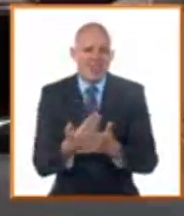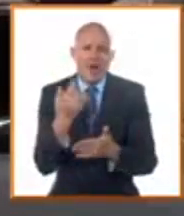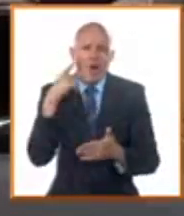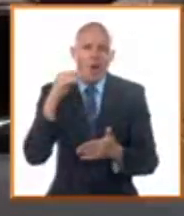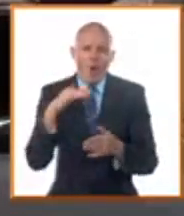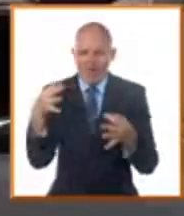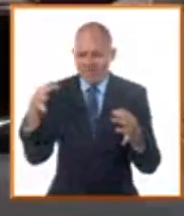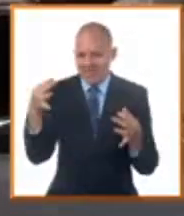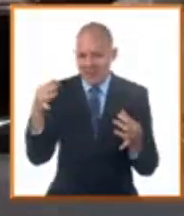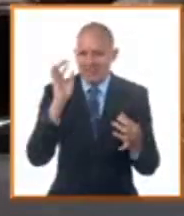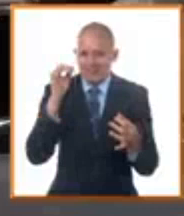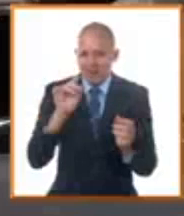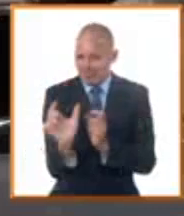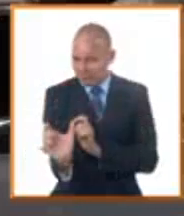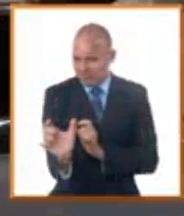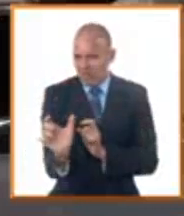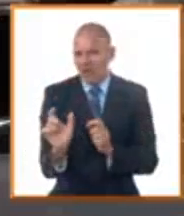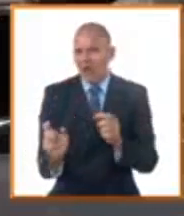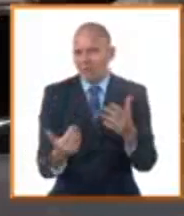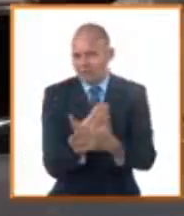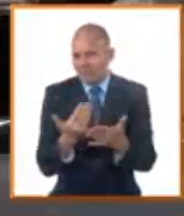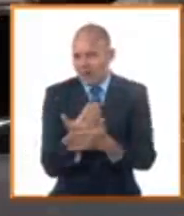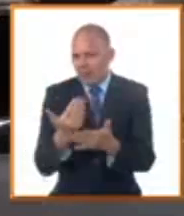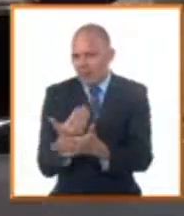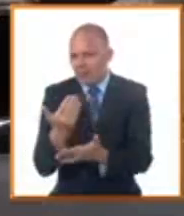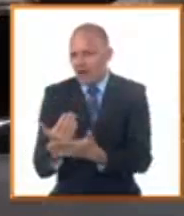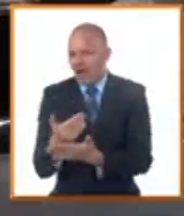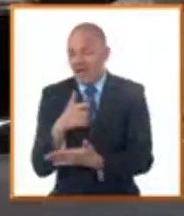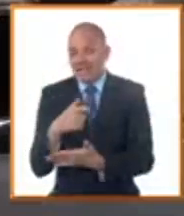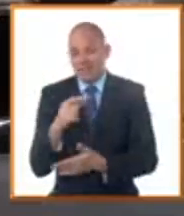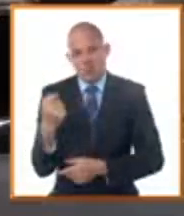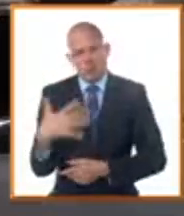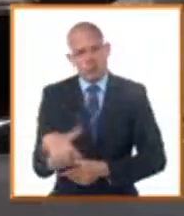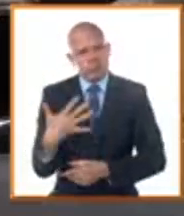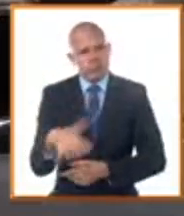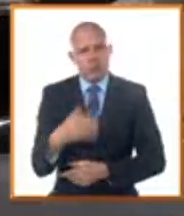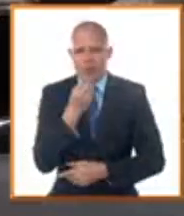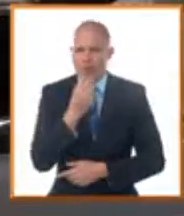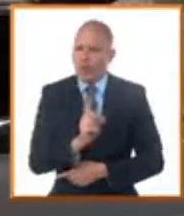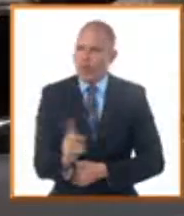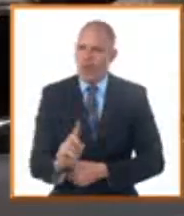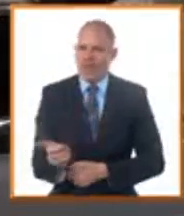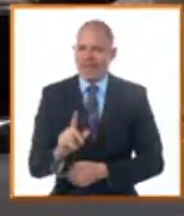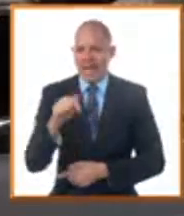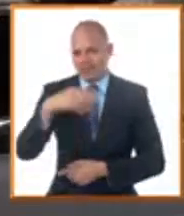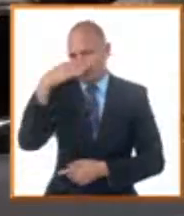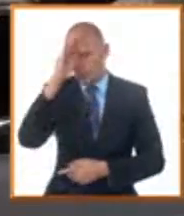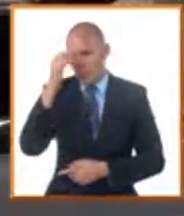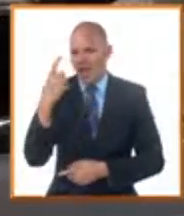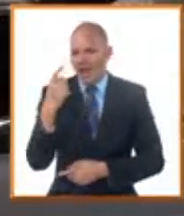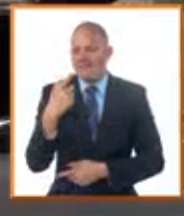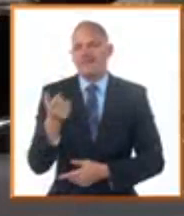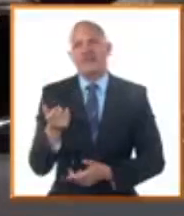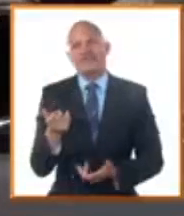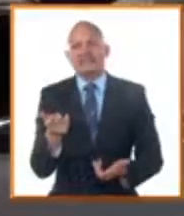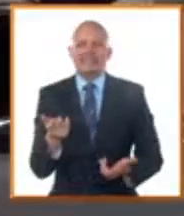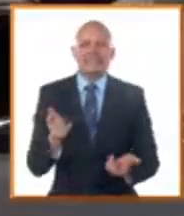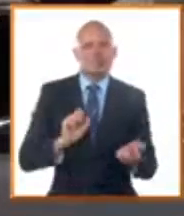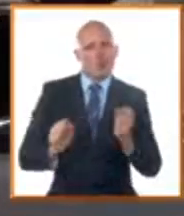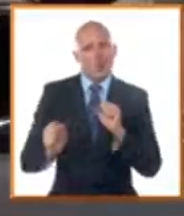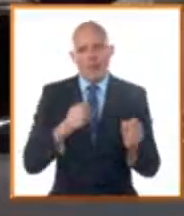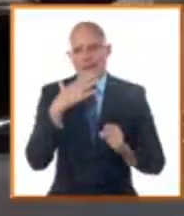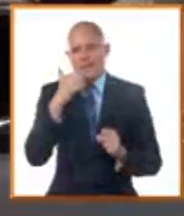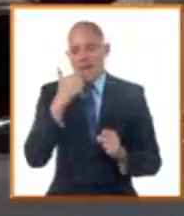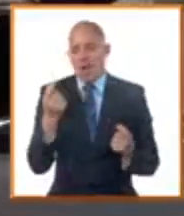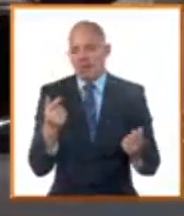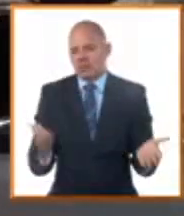entiendes? Entonces, si estamos hablando de un país moderno, de un país próspero, sostenible en el tiempo, entonces el desarrollo del